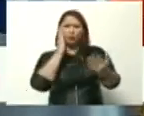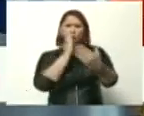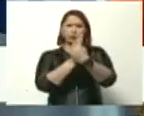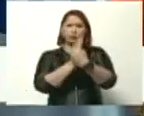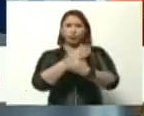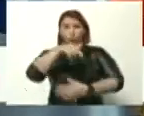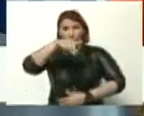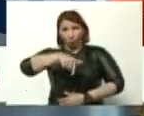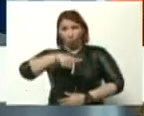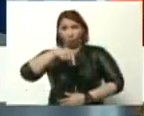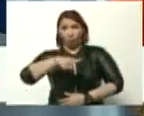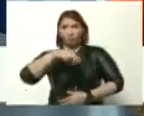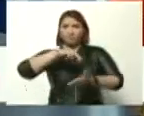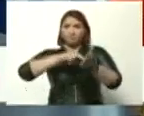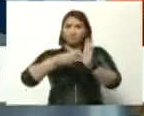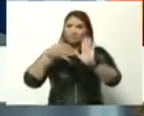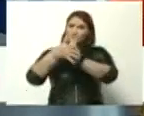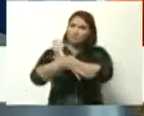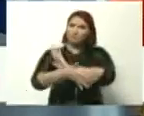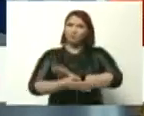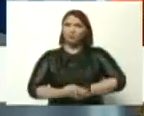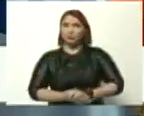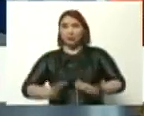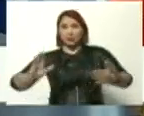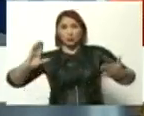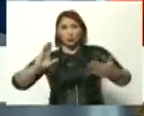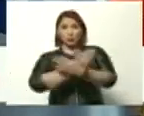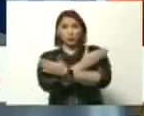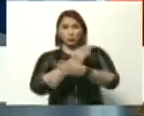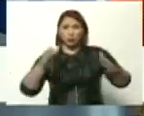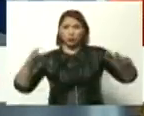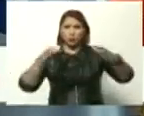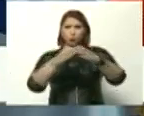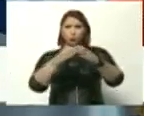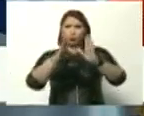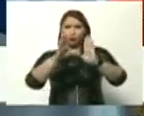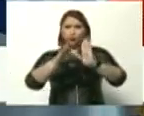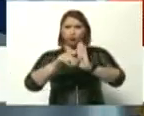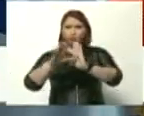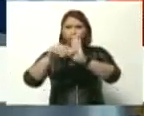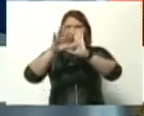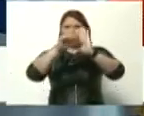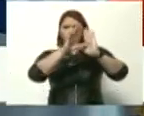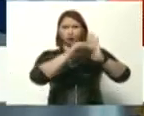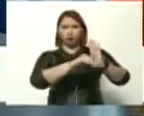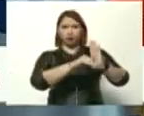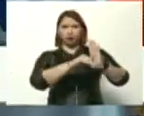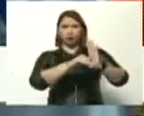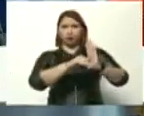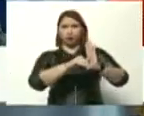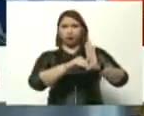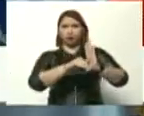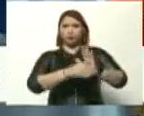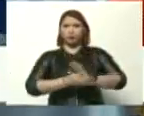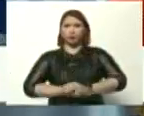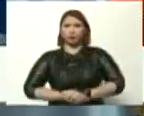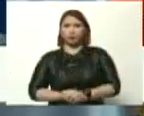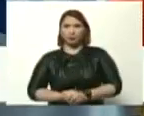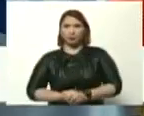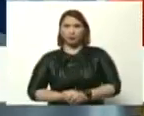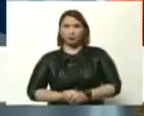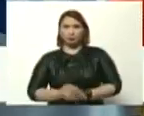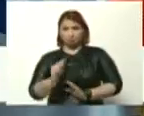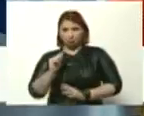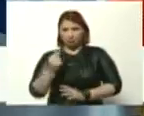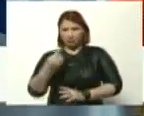voy a referirme al desmantelamiento de una banda de extorsión de primera, vamos a decir, de primer caso que